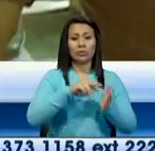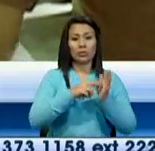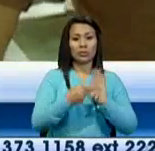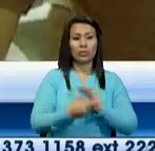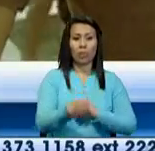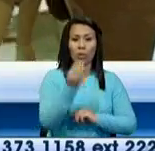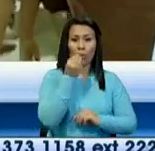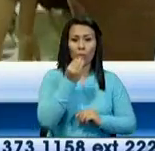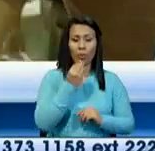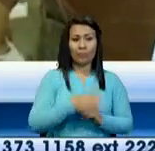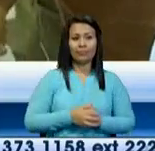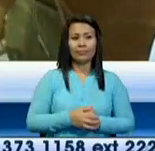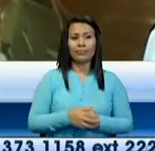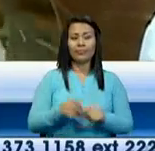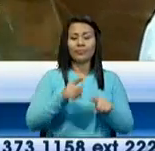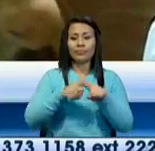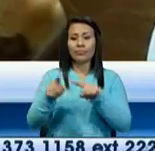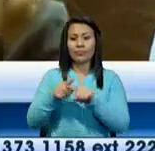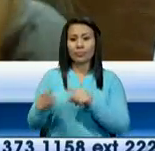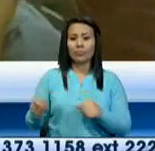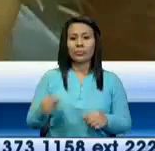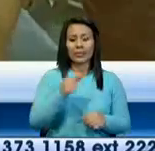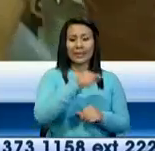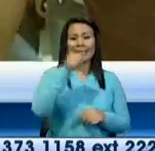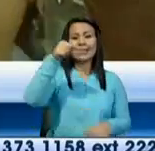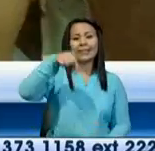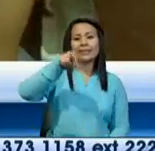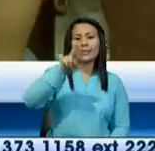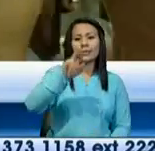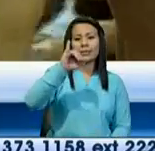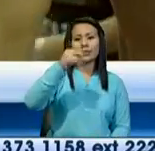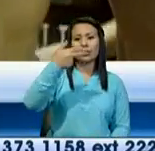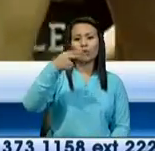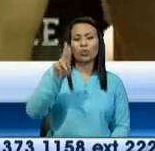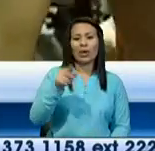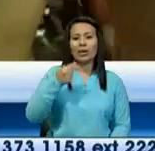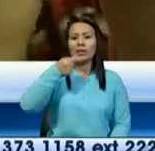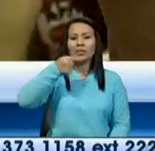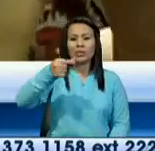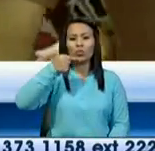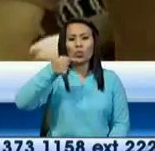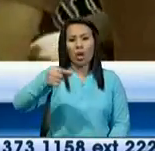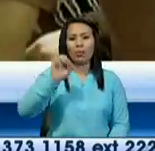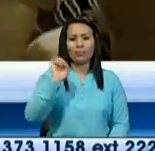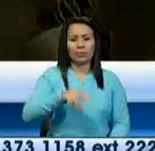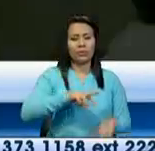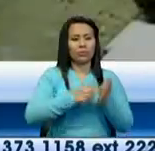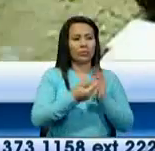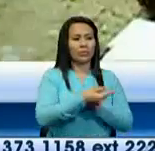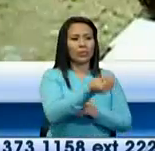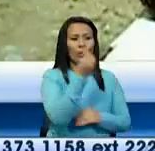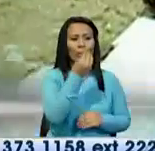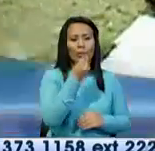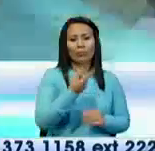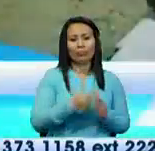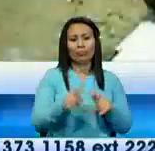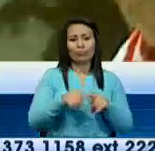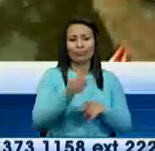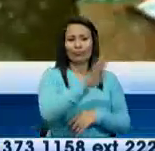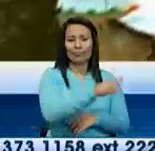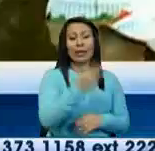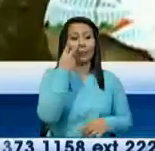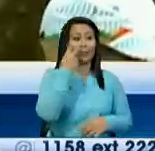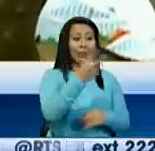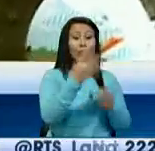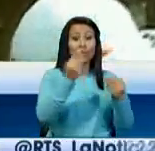que comen la comida. En quichua dice, mikunata shamuchi mikungan kaibi. Esta tradición se ha vuelto